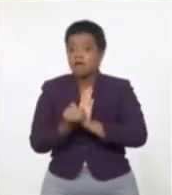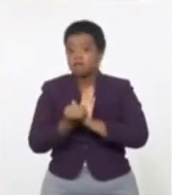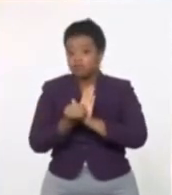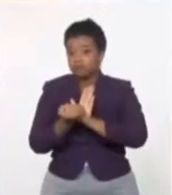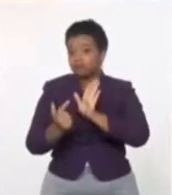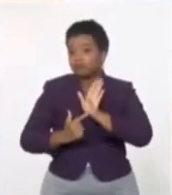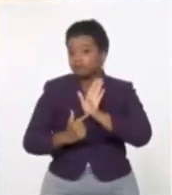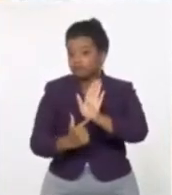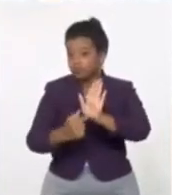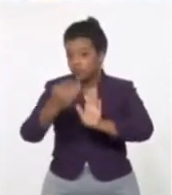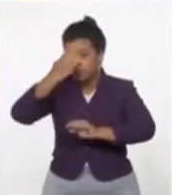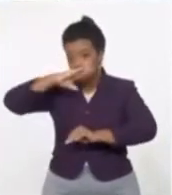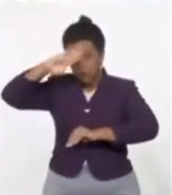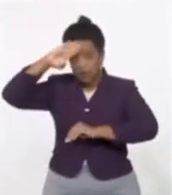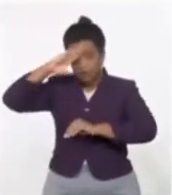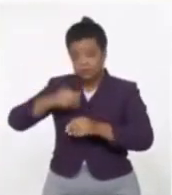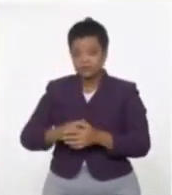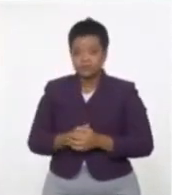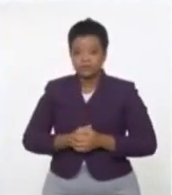presentada en Cuba?